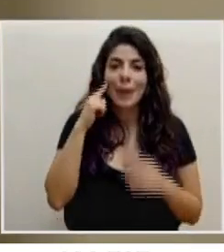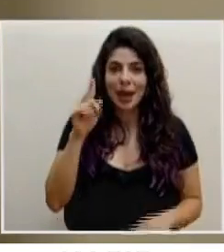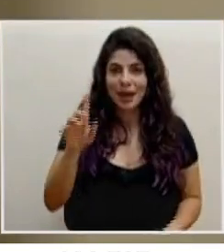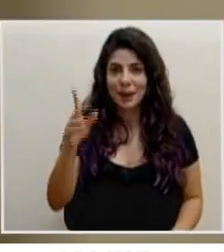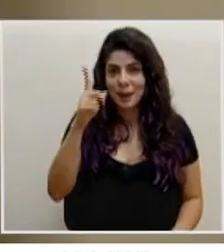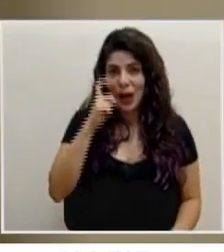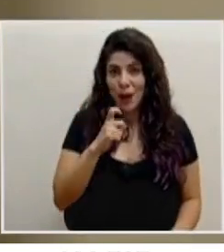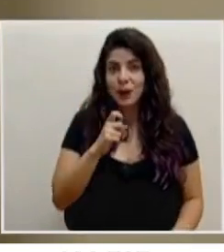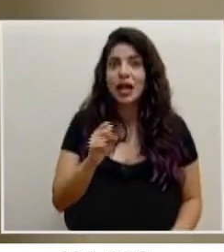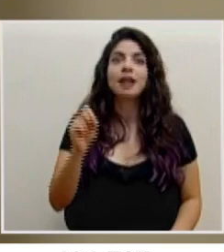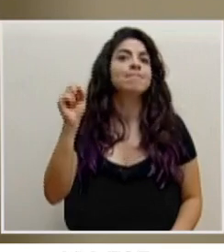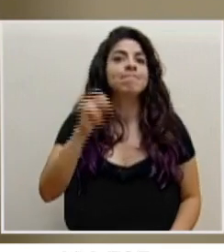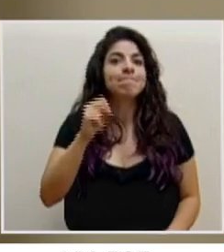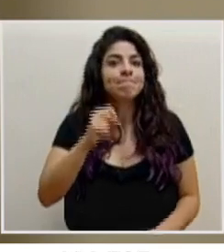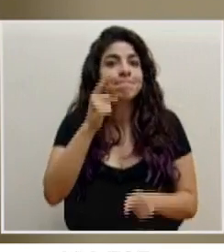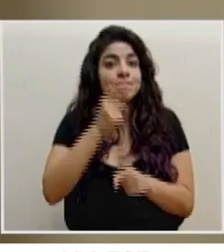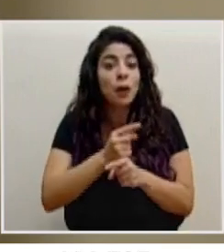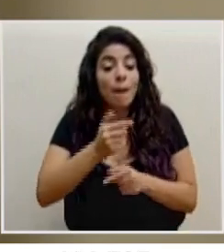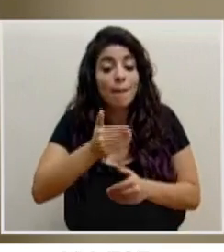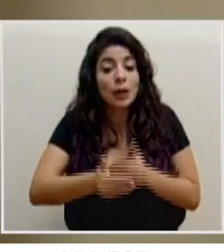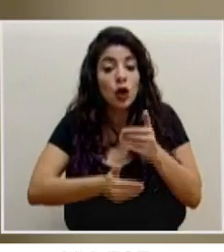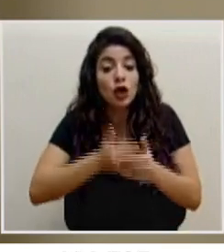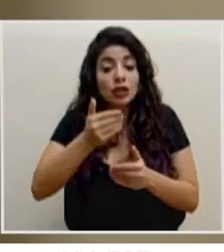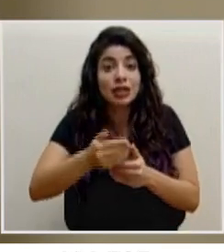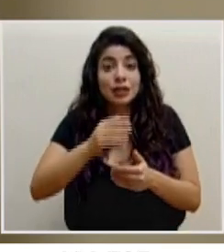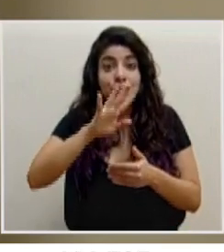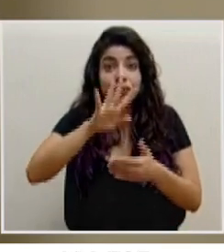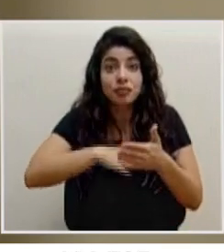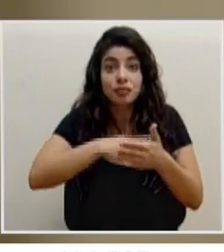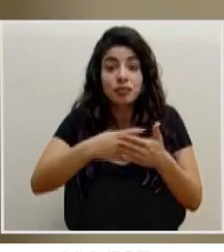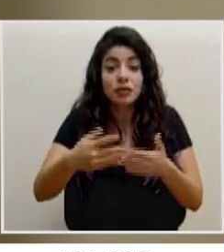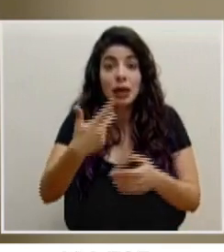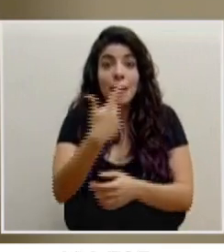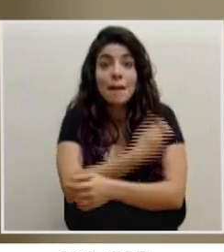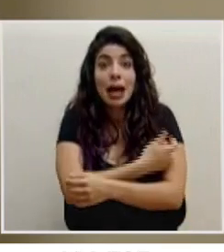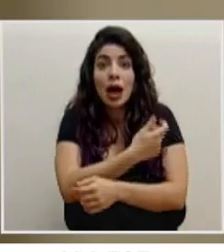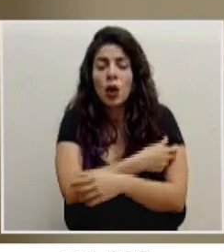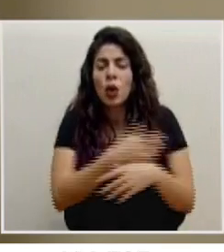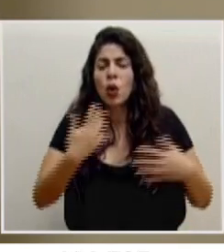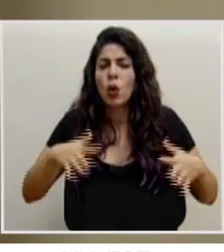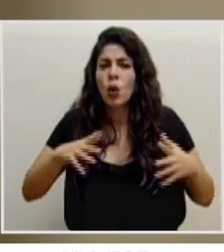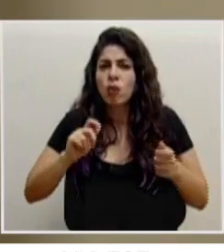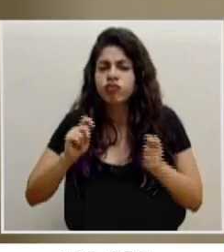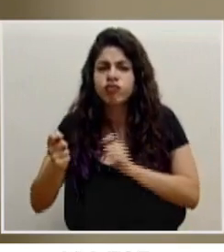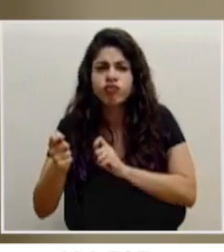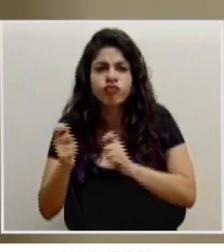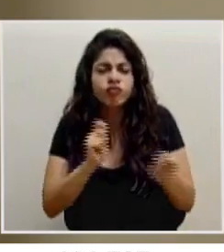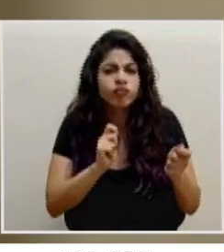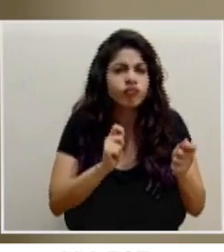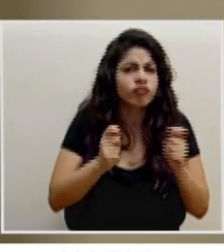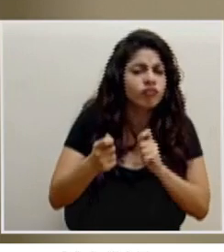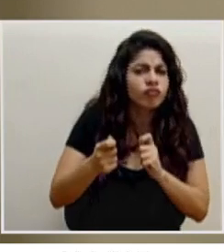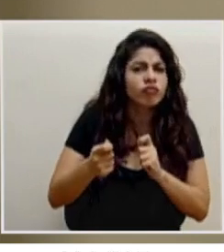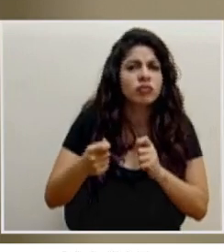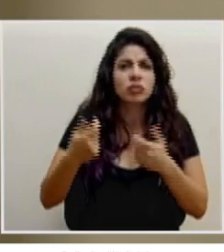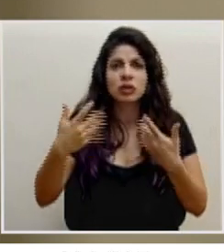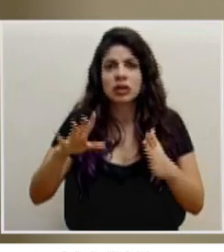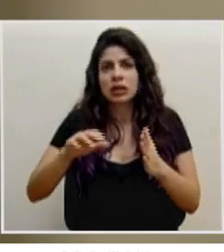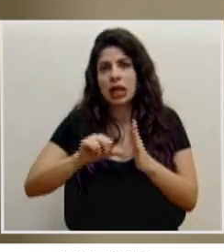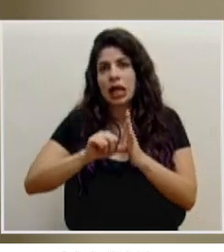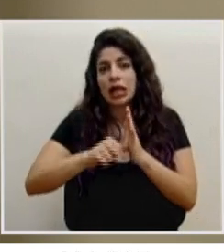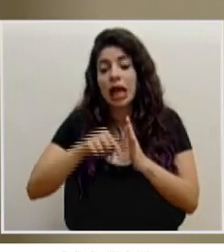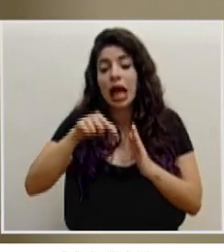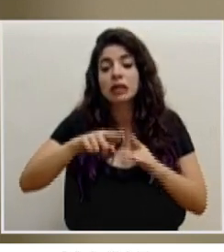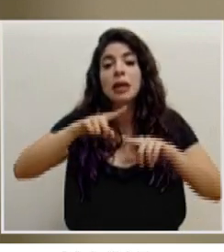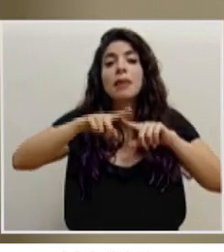consulta. Bueno, efectivamente, el proceso de la jornada de vacunación ha sido un proceso dinámico y que varias veces se ha recalcado dependiente de